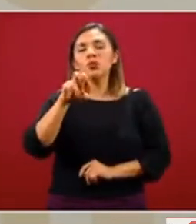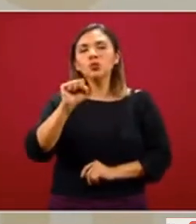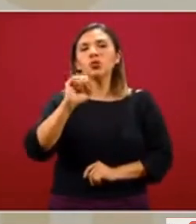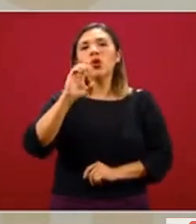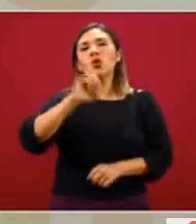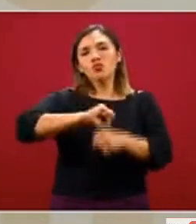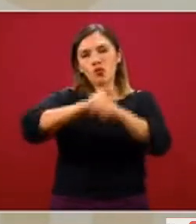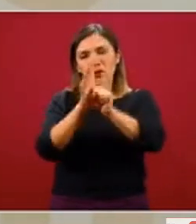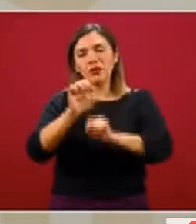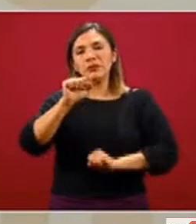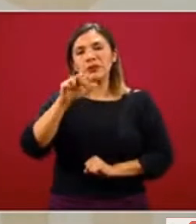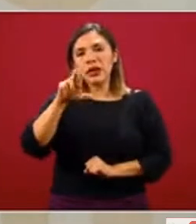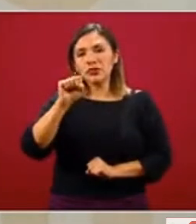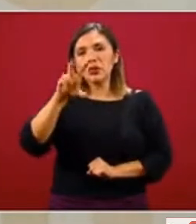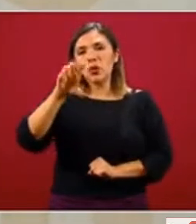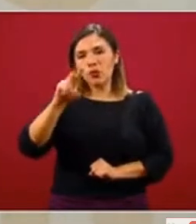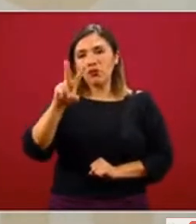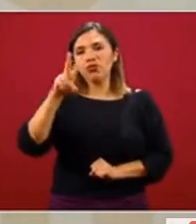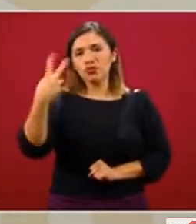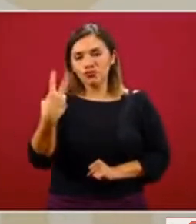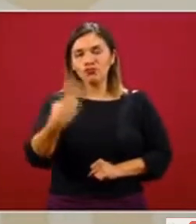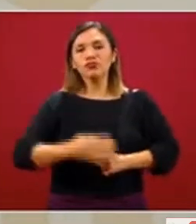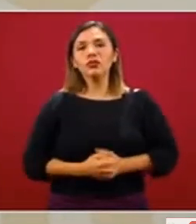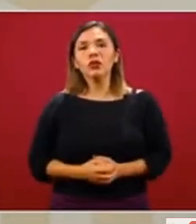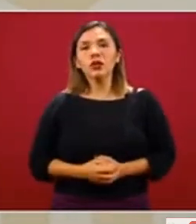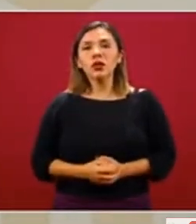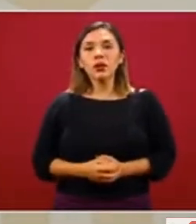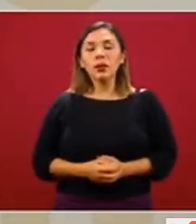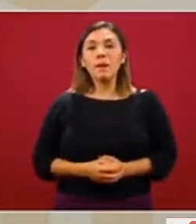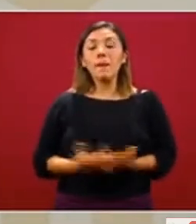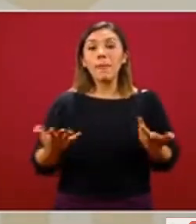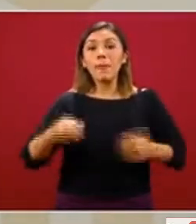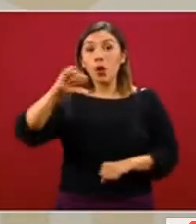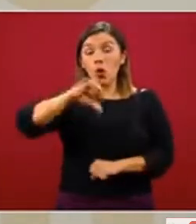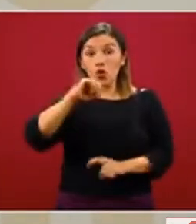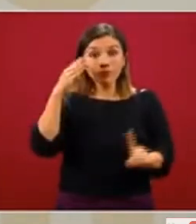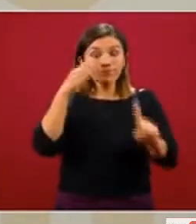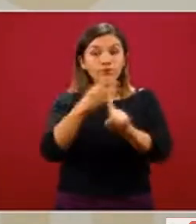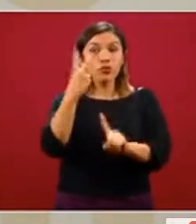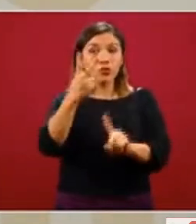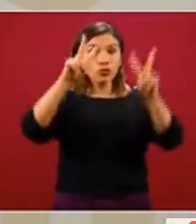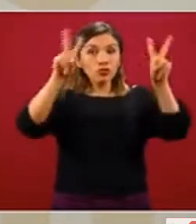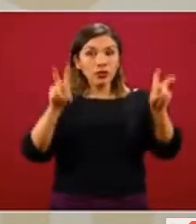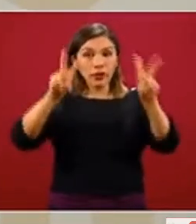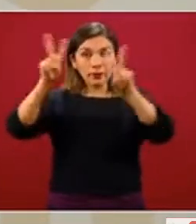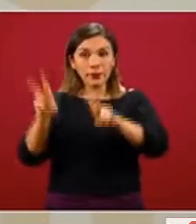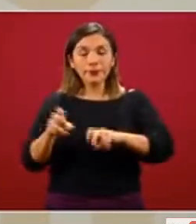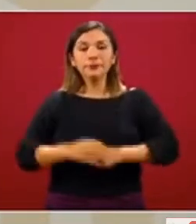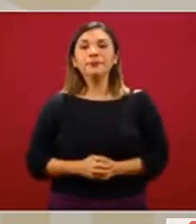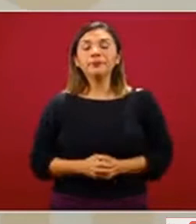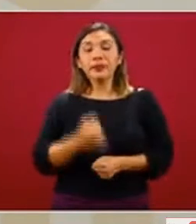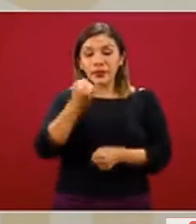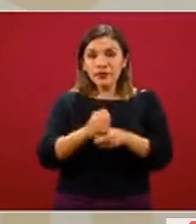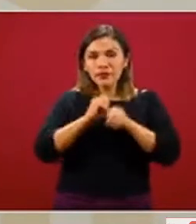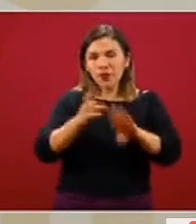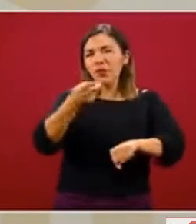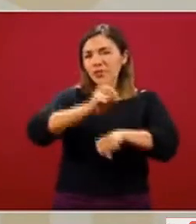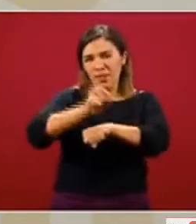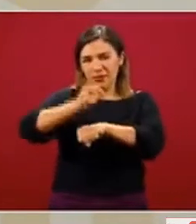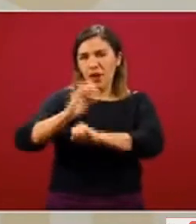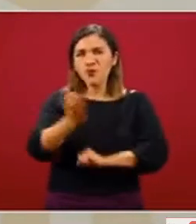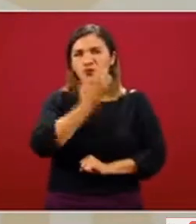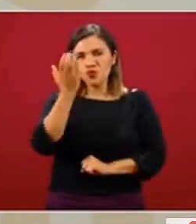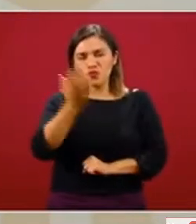coronavirus SARS-CoV-2. Hoy vamos a enfocarnos a dos temas: el informe técnico diario